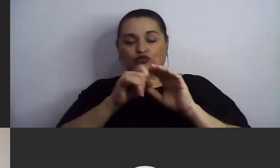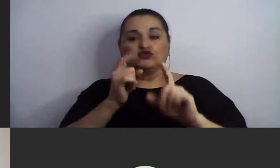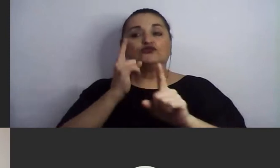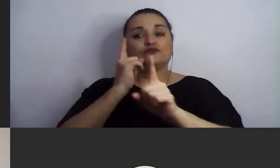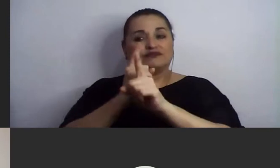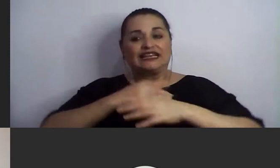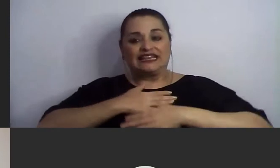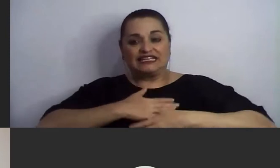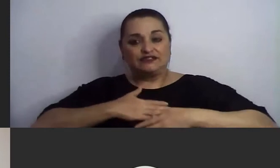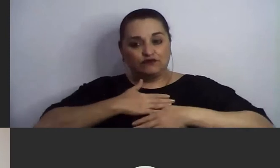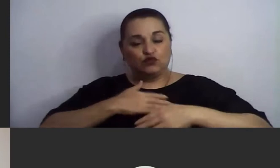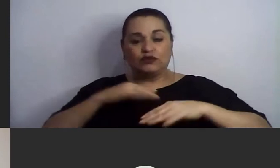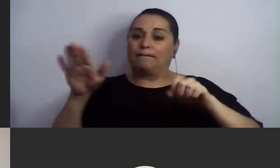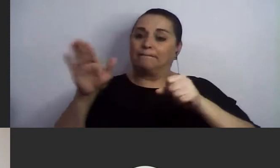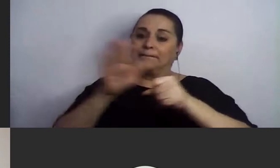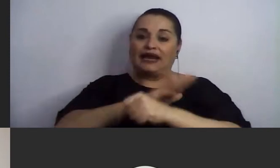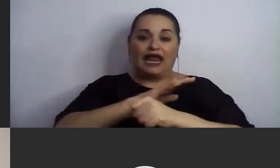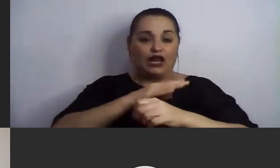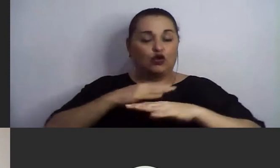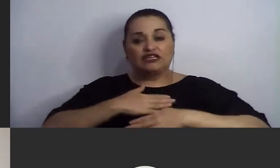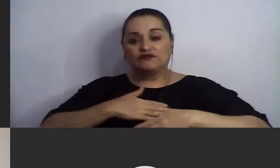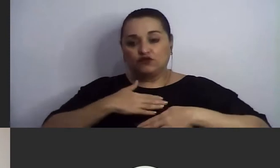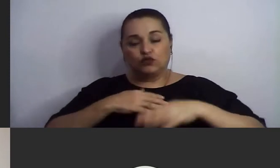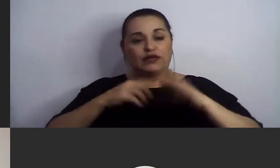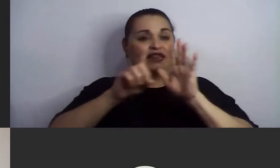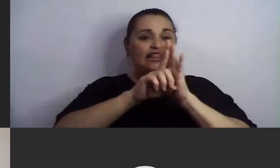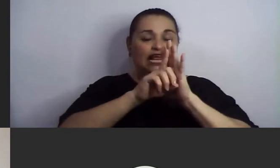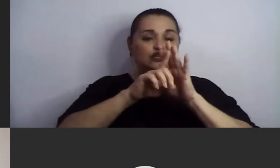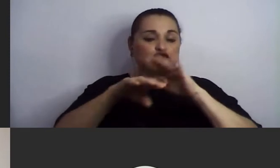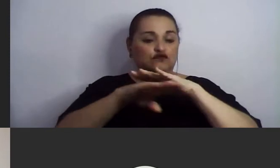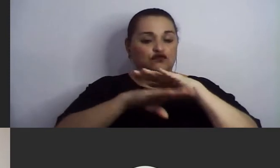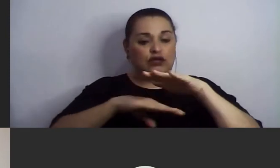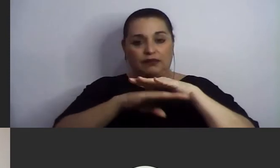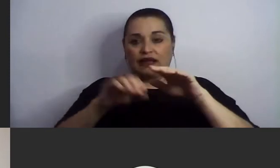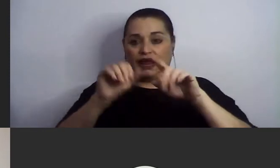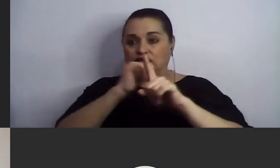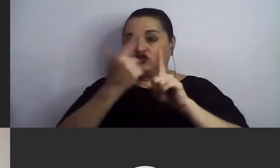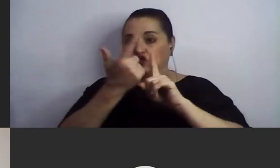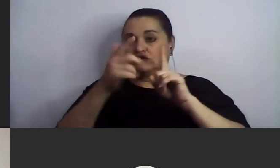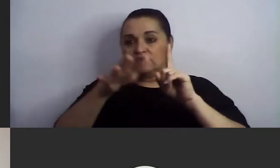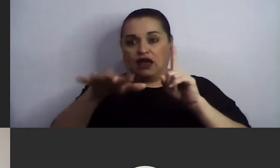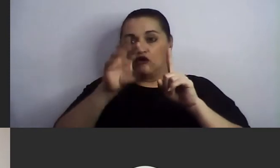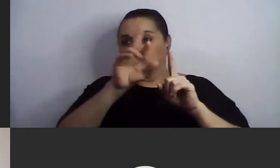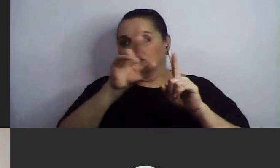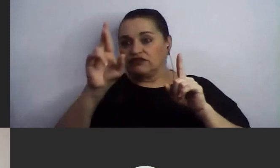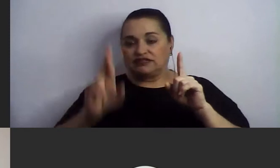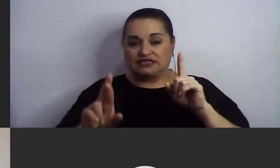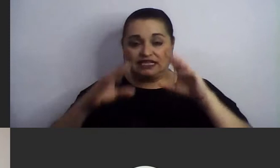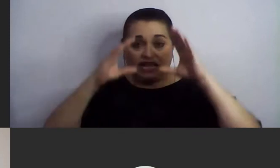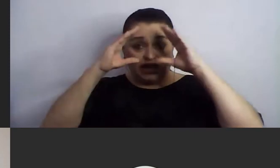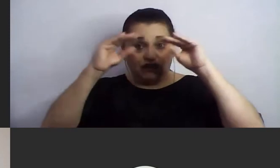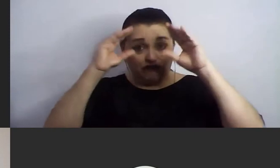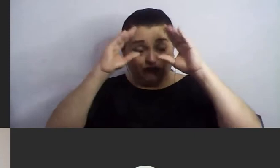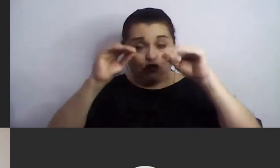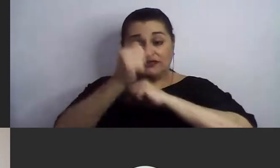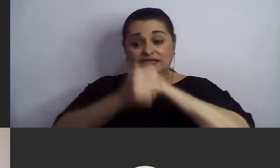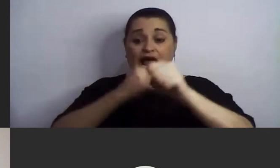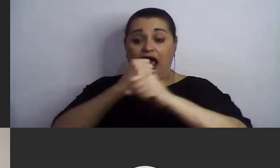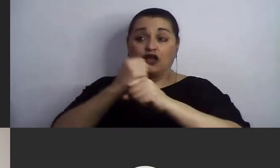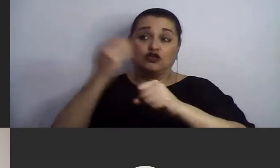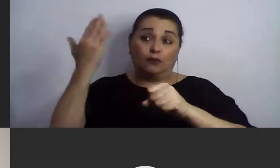disfrute y pleno disfrute de derechos fundamentales en la sociedad costavicense y en los informes del año pasado o incluso